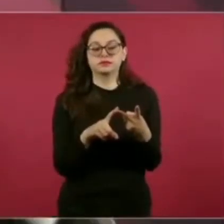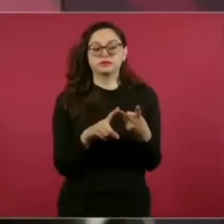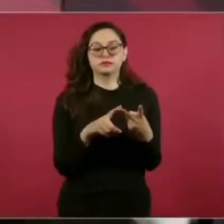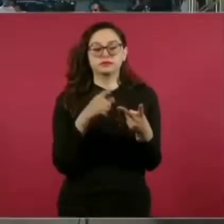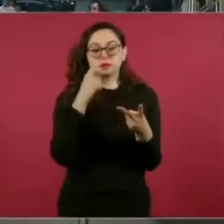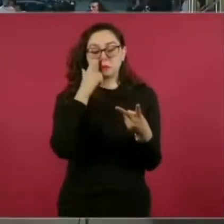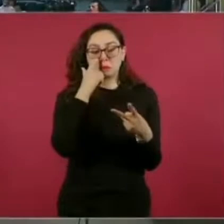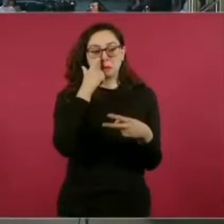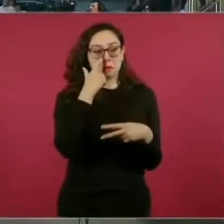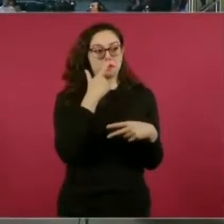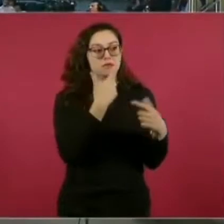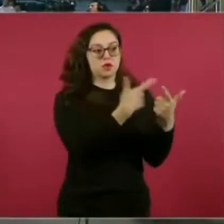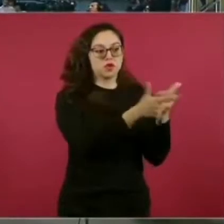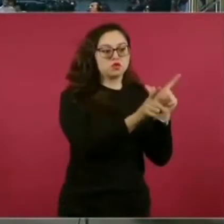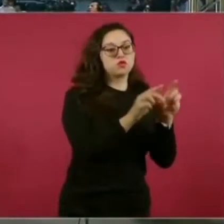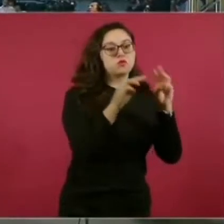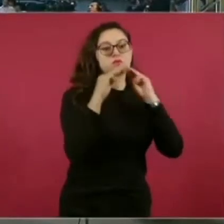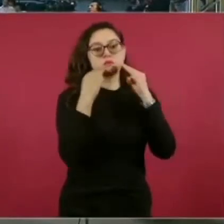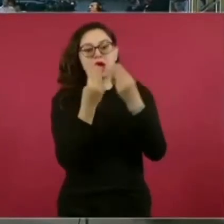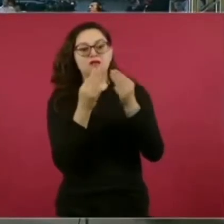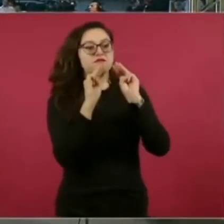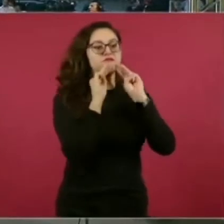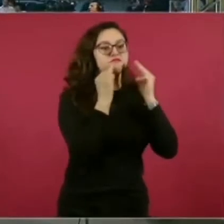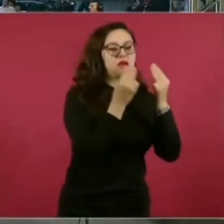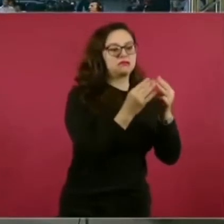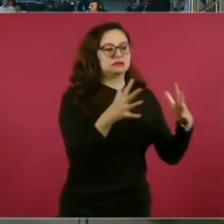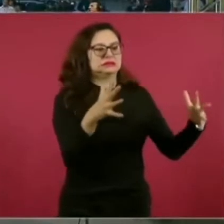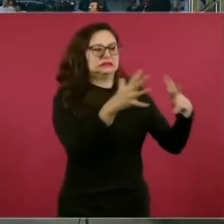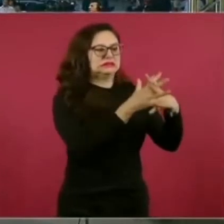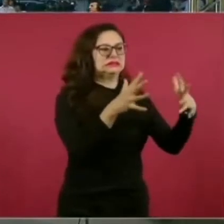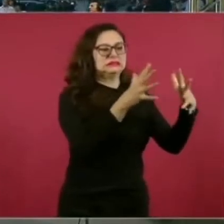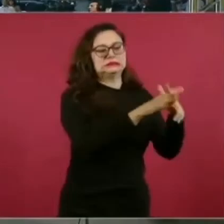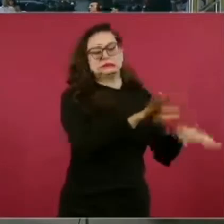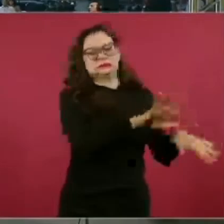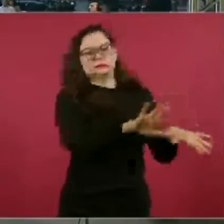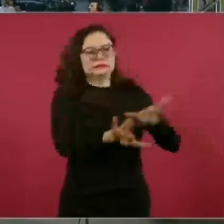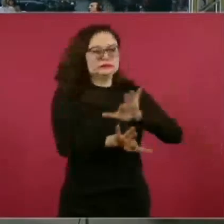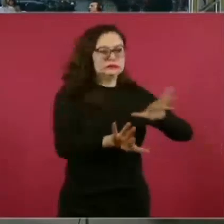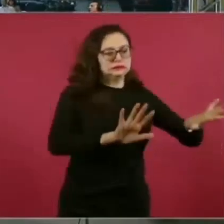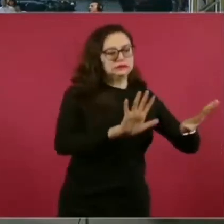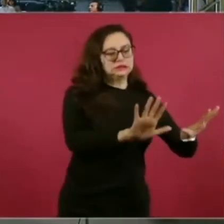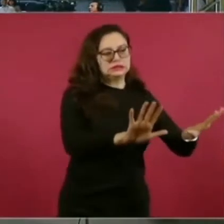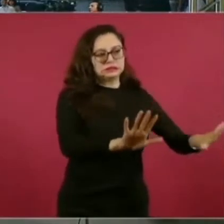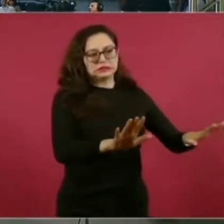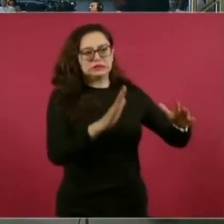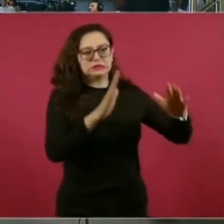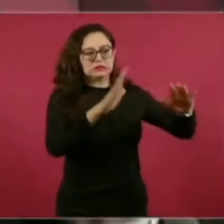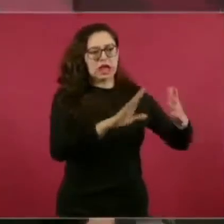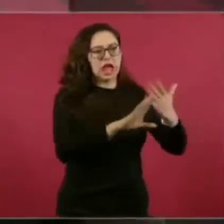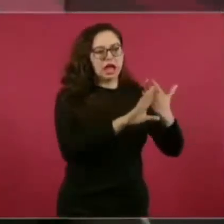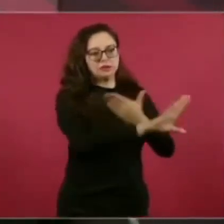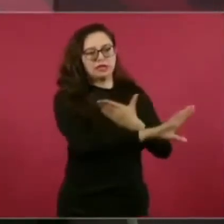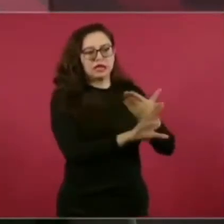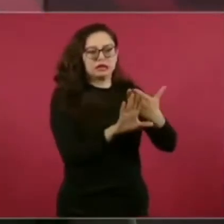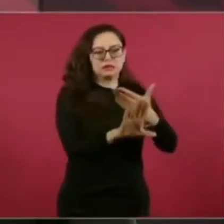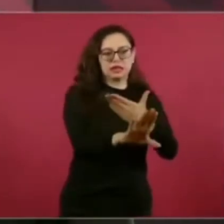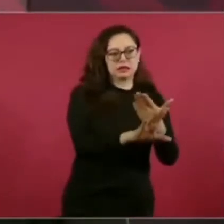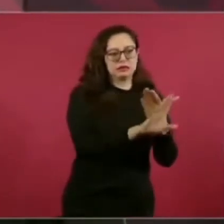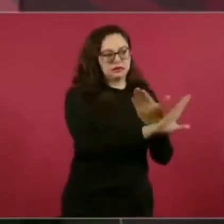evitar que se enfrenten los grupos que están en pugna. Y eso es lo que estamos